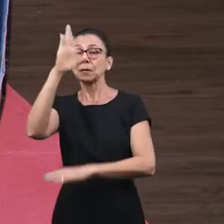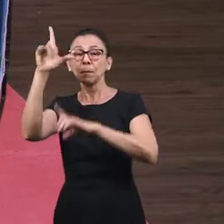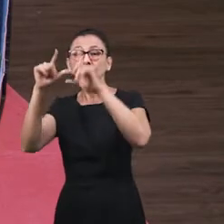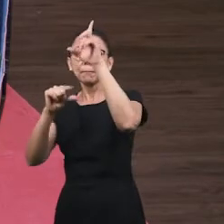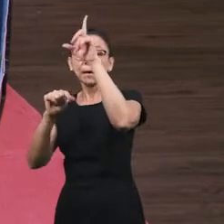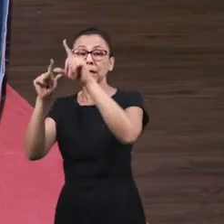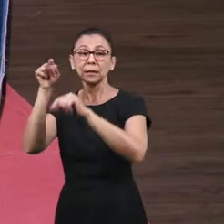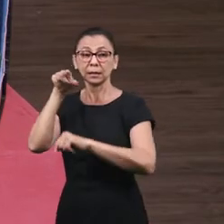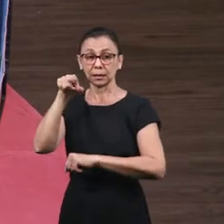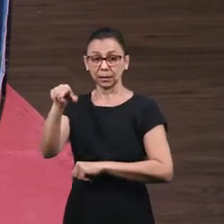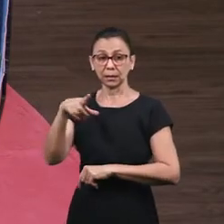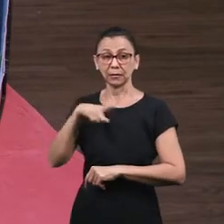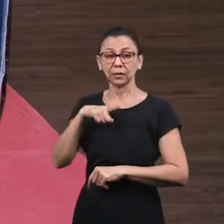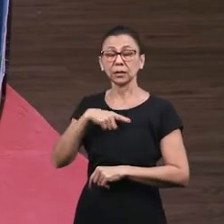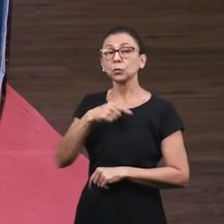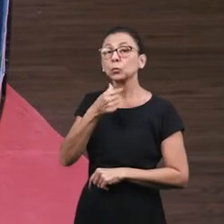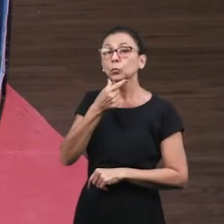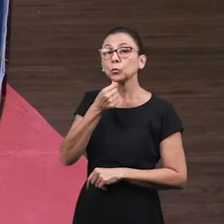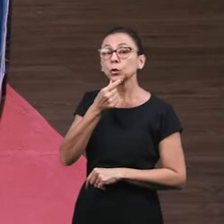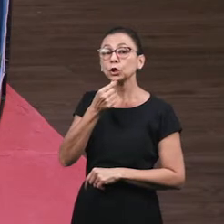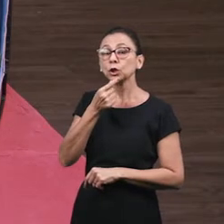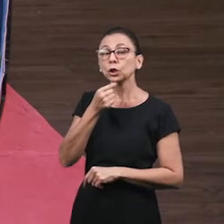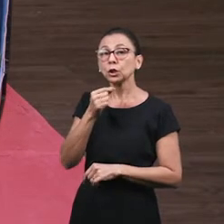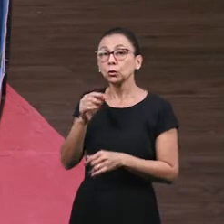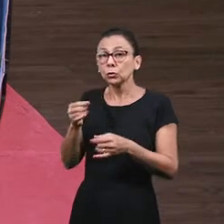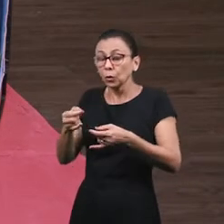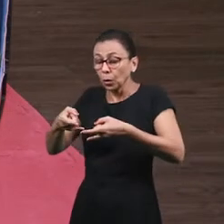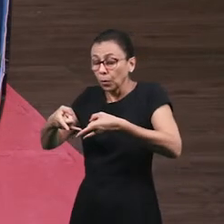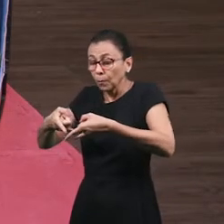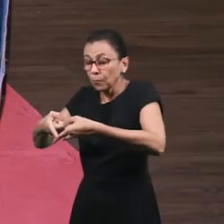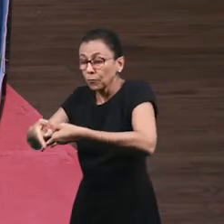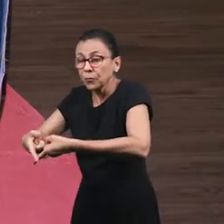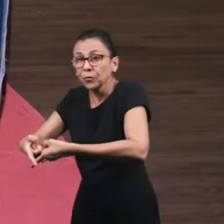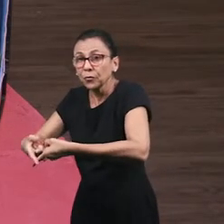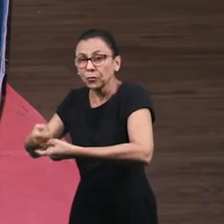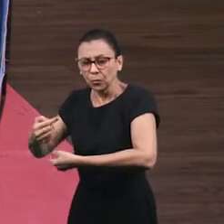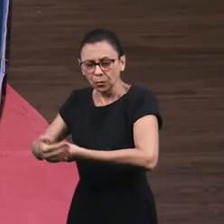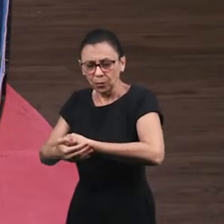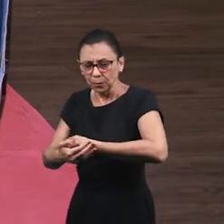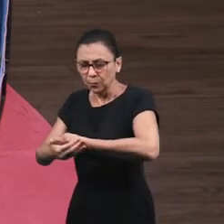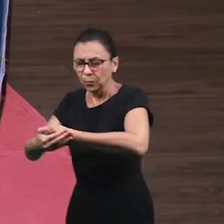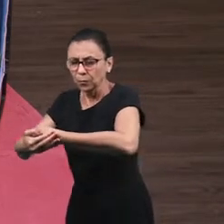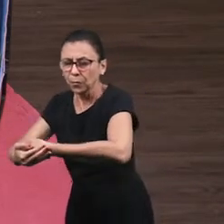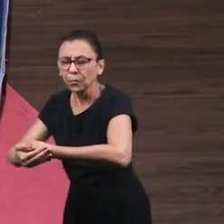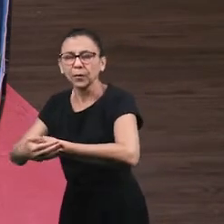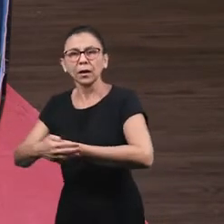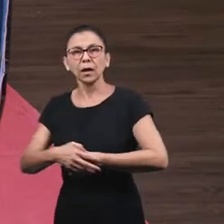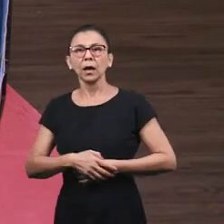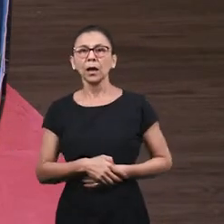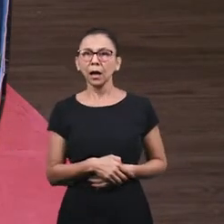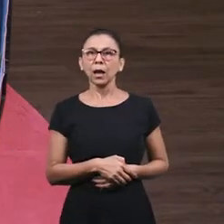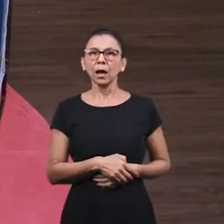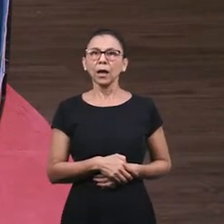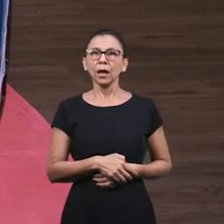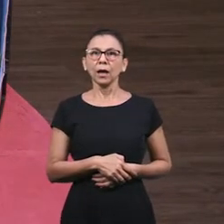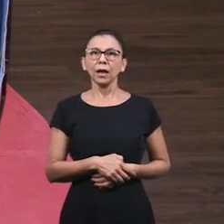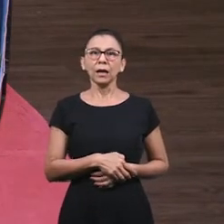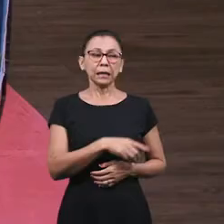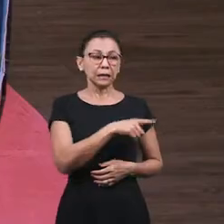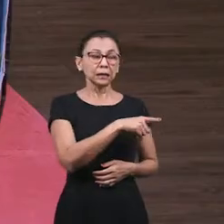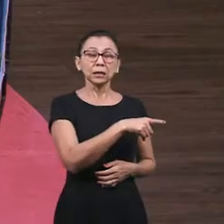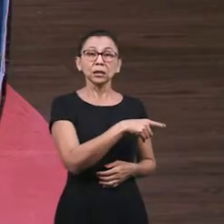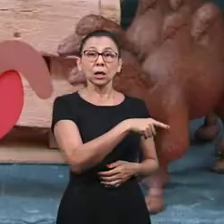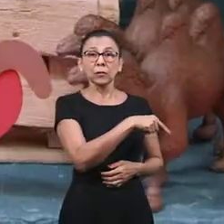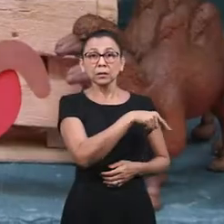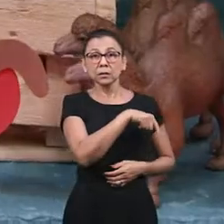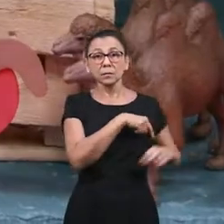un pesebre. Los pastores entonces, vean, ellos fueron hasta Belén y allá en Belén